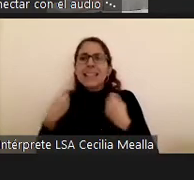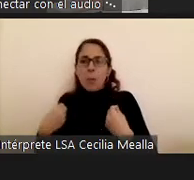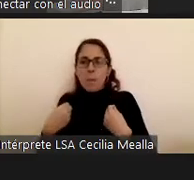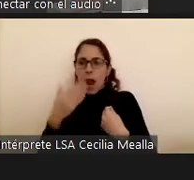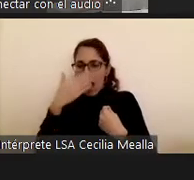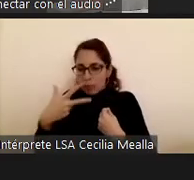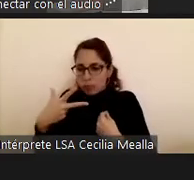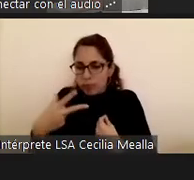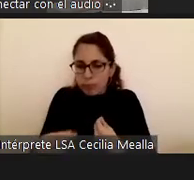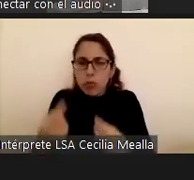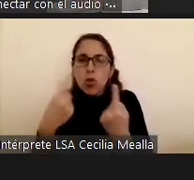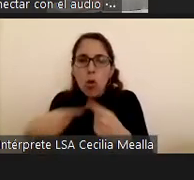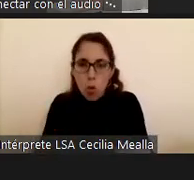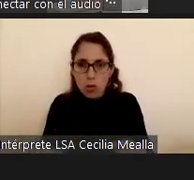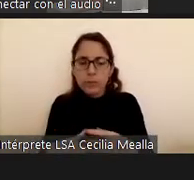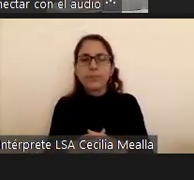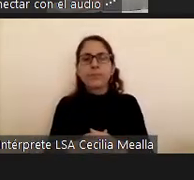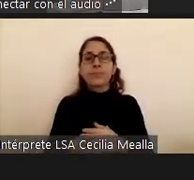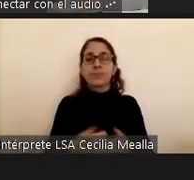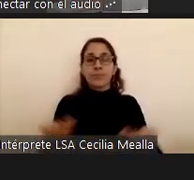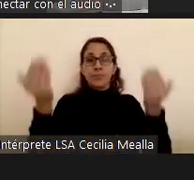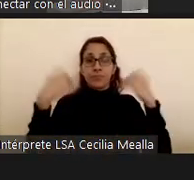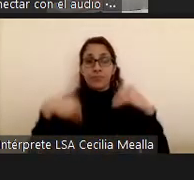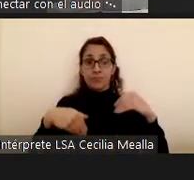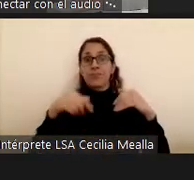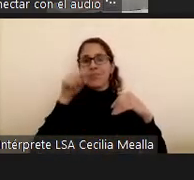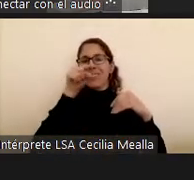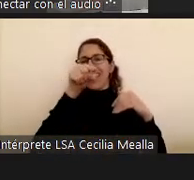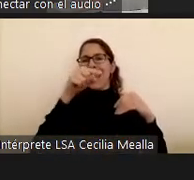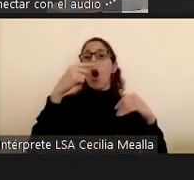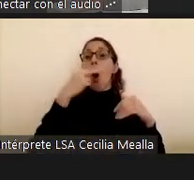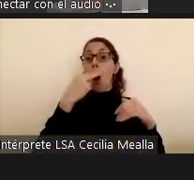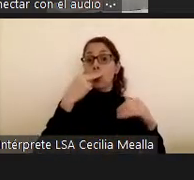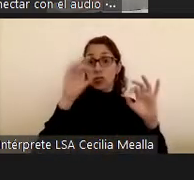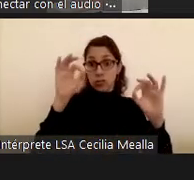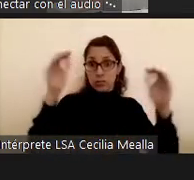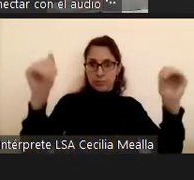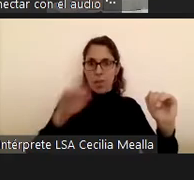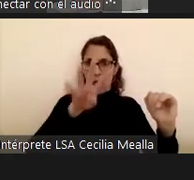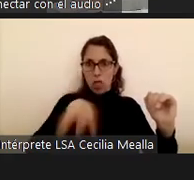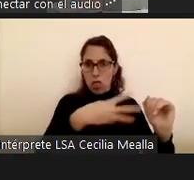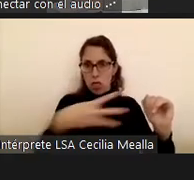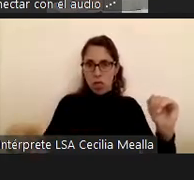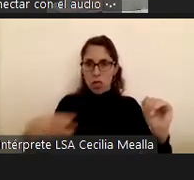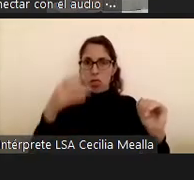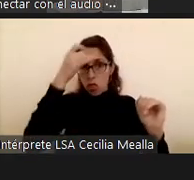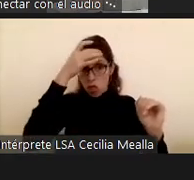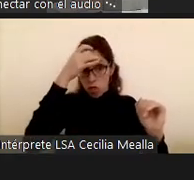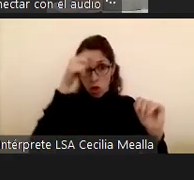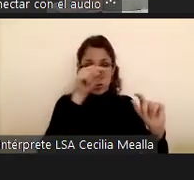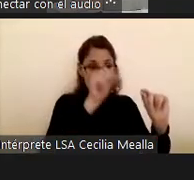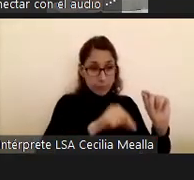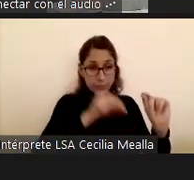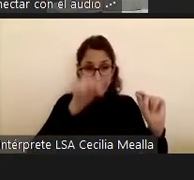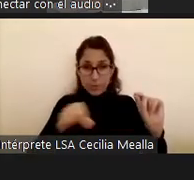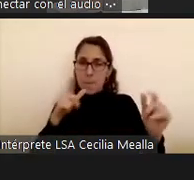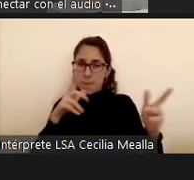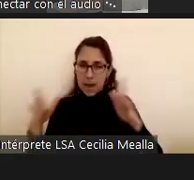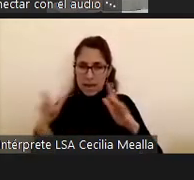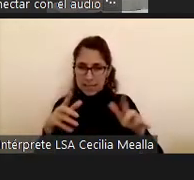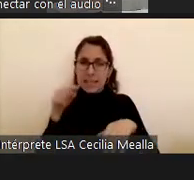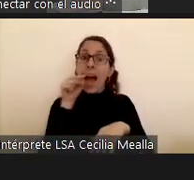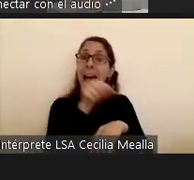Y acá tienen un cuadrito en la 12 que tiene coloración de Gram y coloración de Ciel-Nielsen, de lo que estamos hablando, pero ya acá tienen